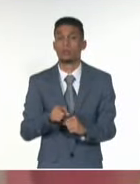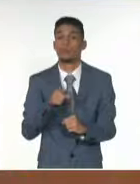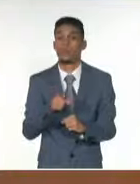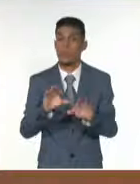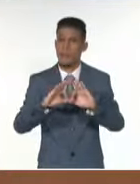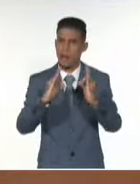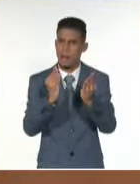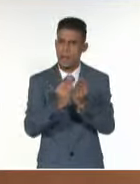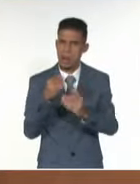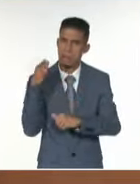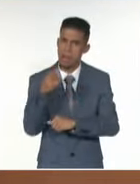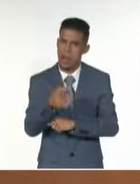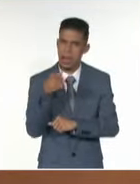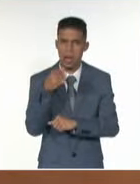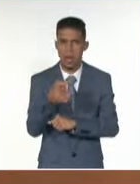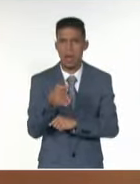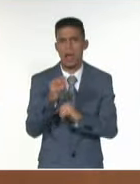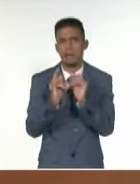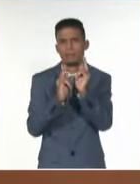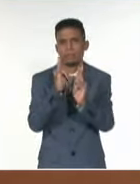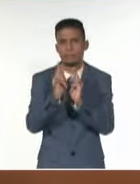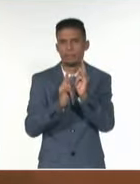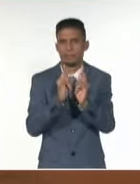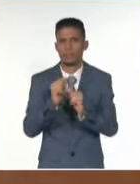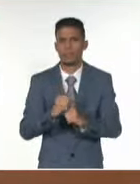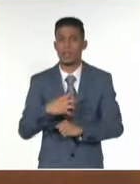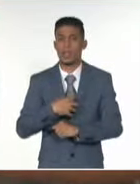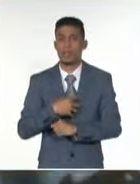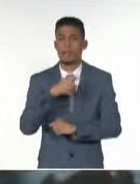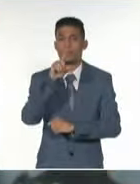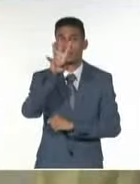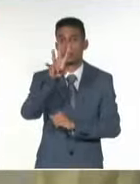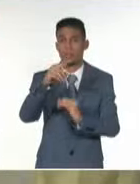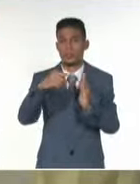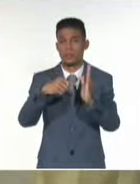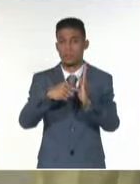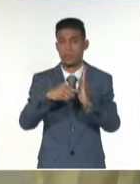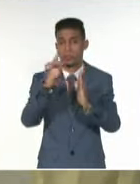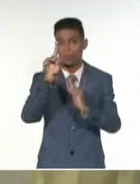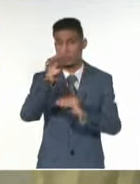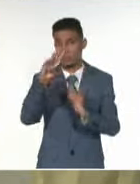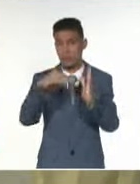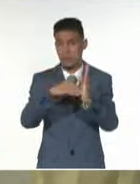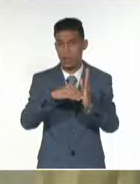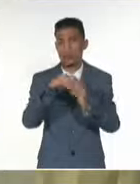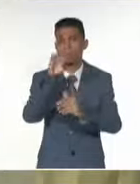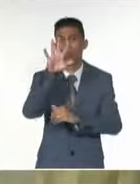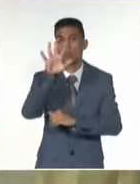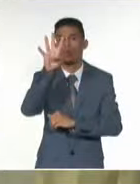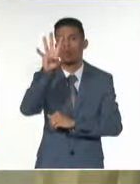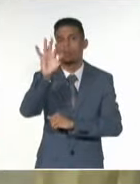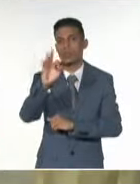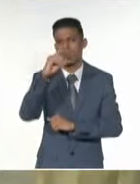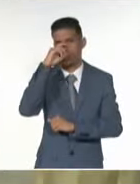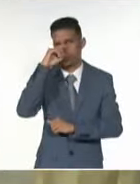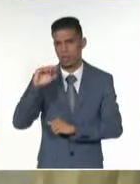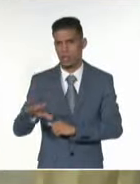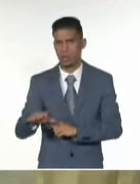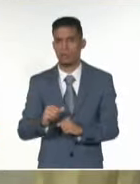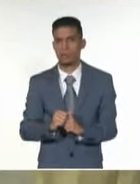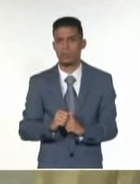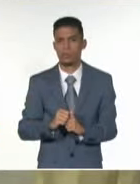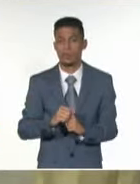familias con sus pequeños. Tenemos para vacunar 14.248 niños en esta primera etapa, que comprende en niños mayores de un mes de